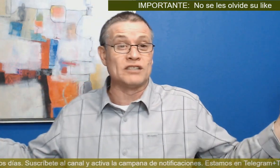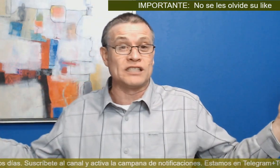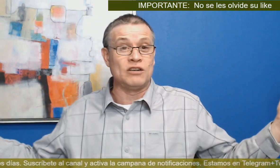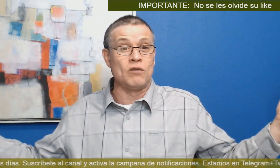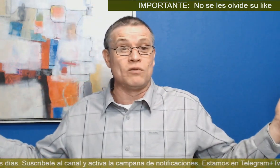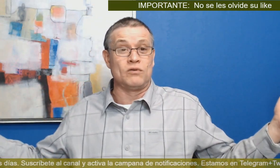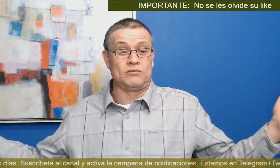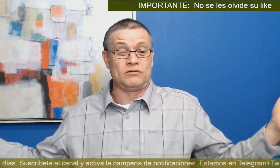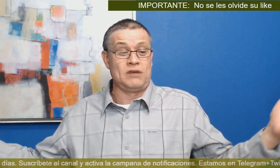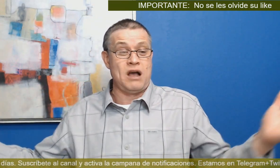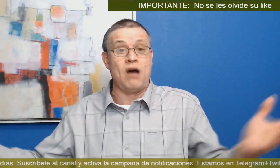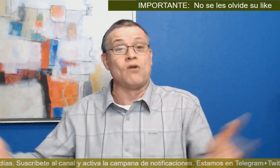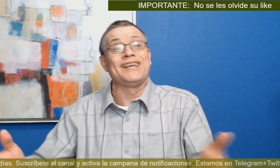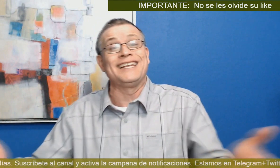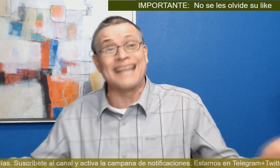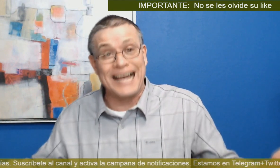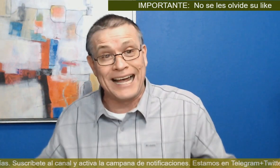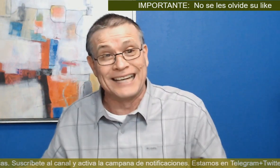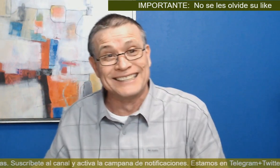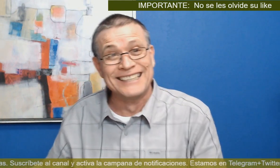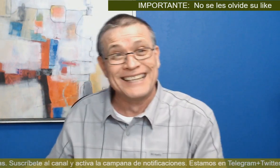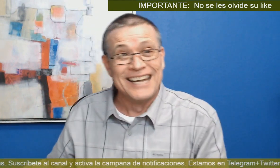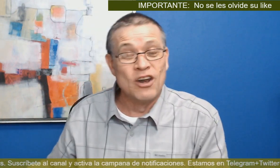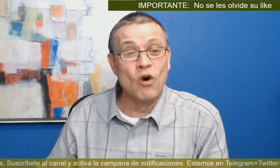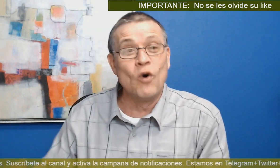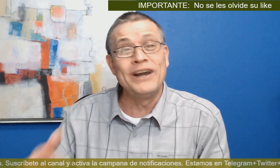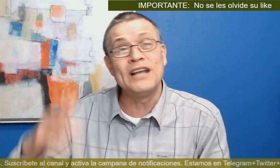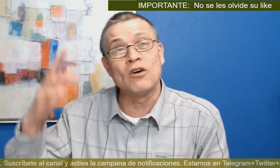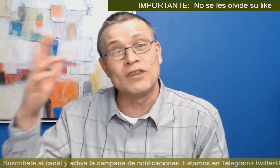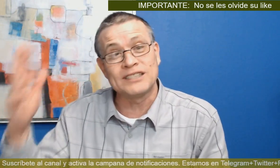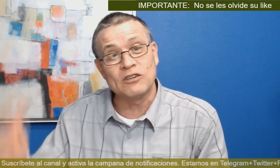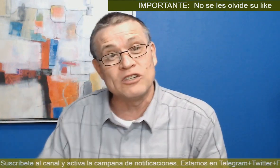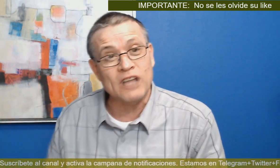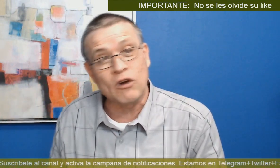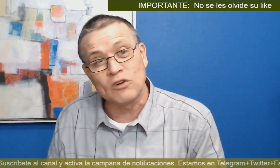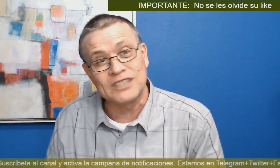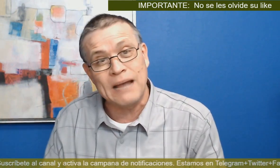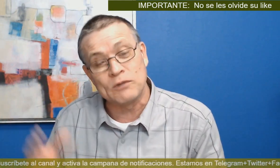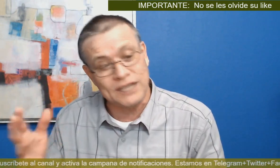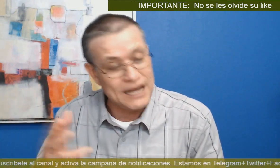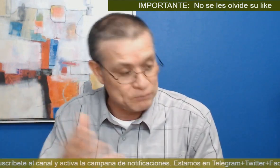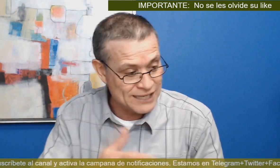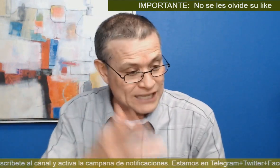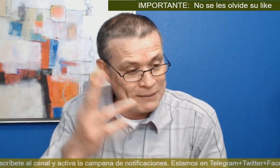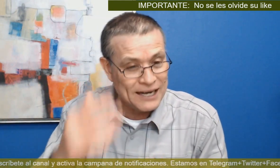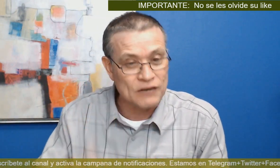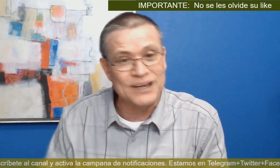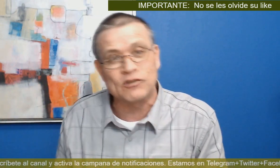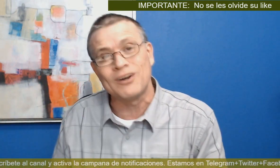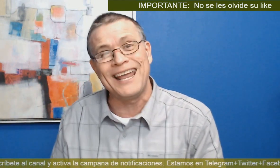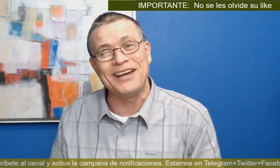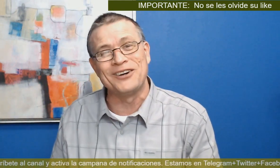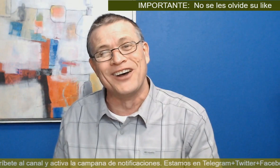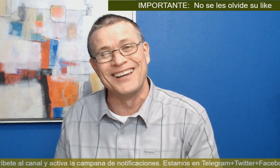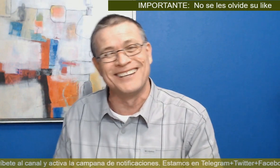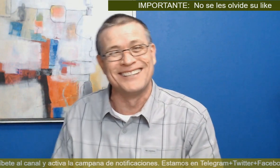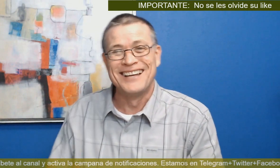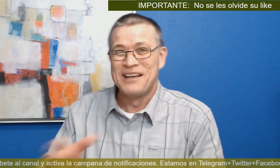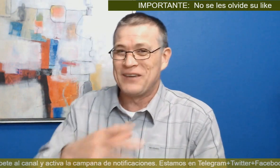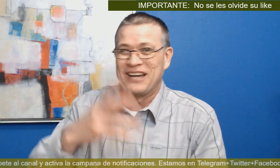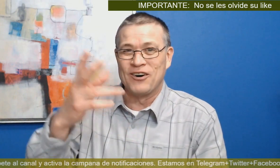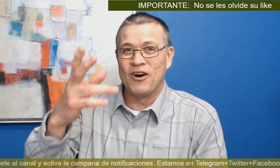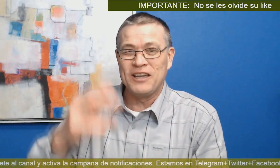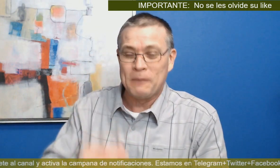unidos así como ahorita lo único en eeuu que conocíamos era ya saben el refresco negro